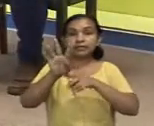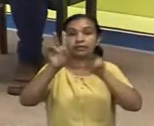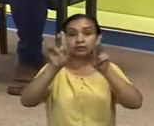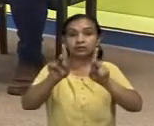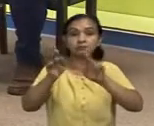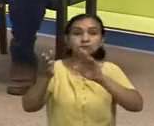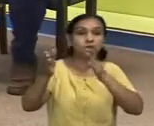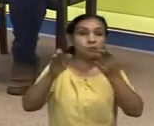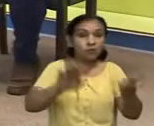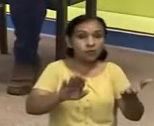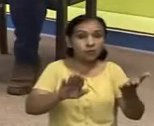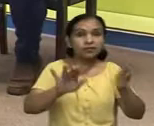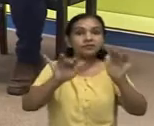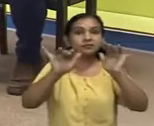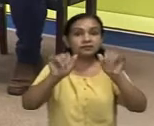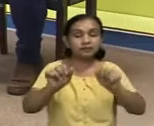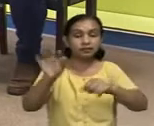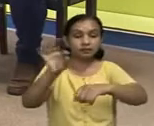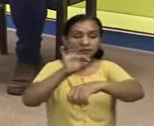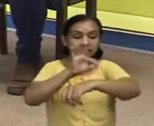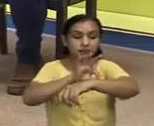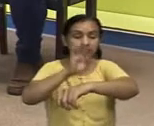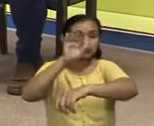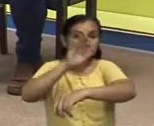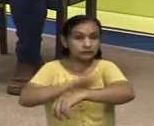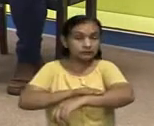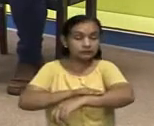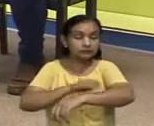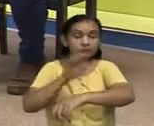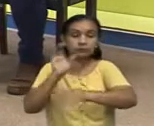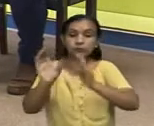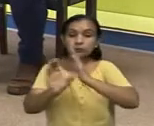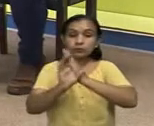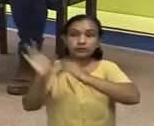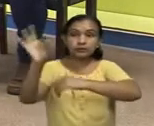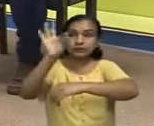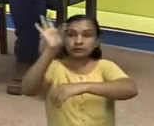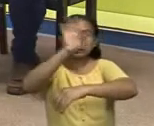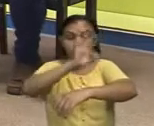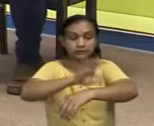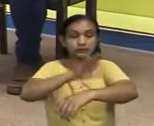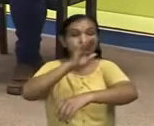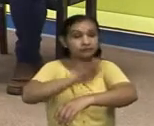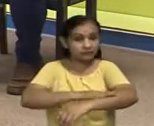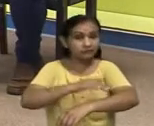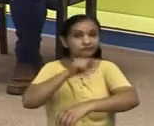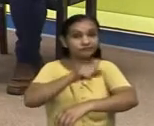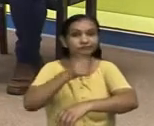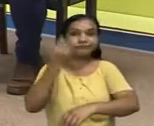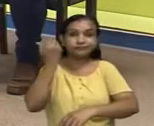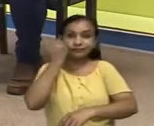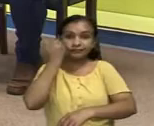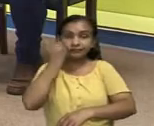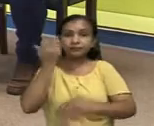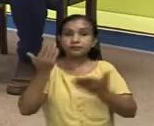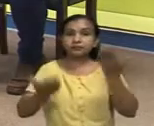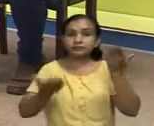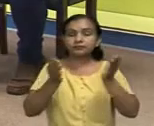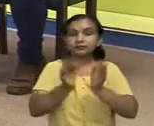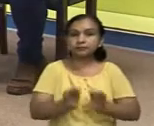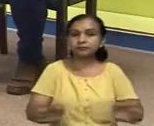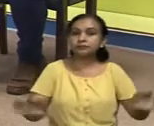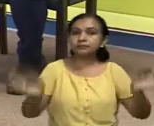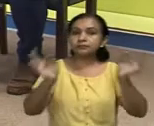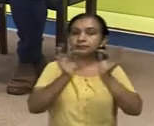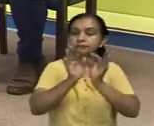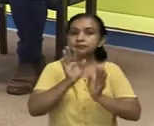muertes por este virus que lo transmite el zancudo Aedes aegyptis. Es importante, doctor, hablar